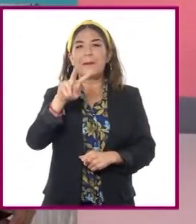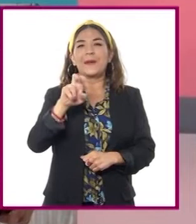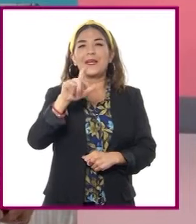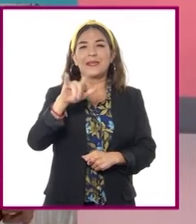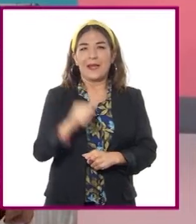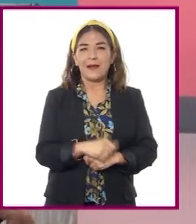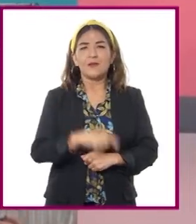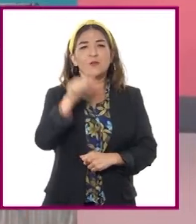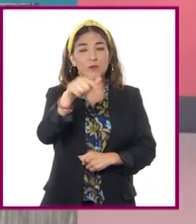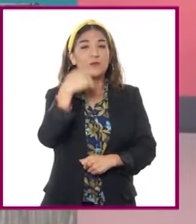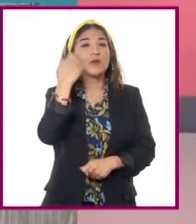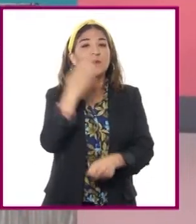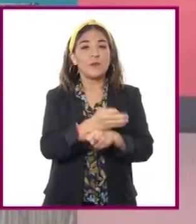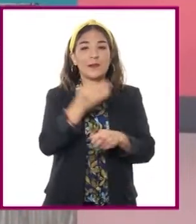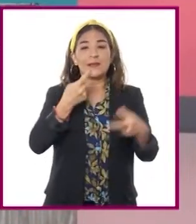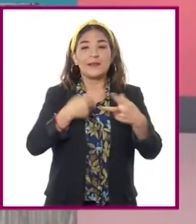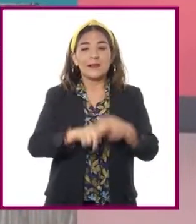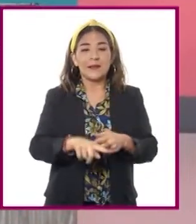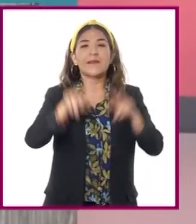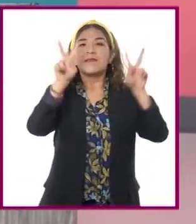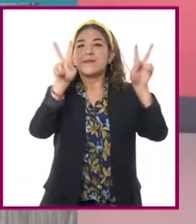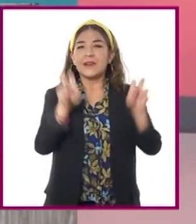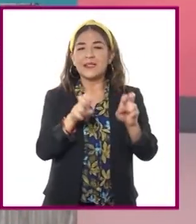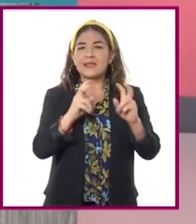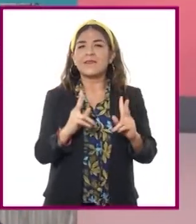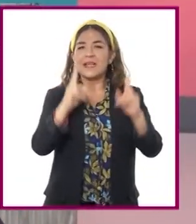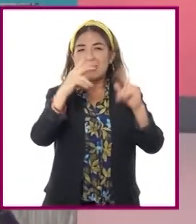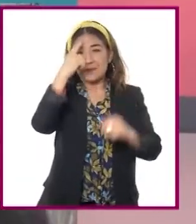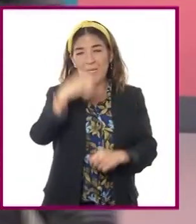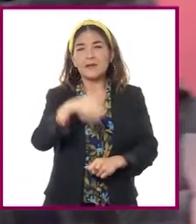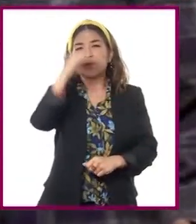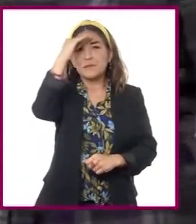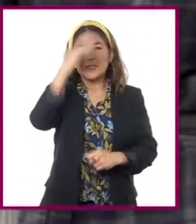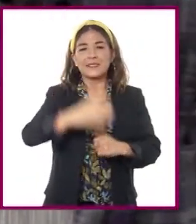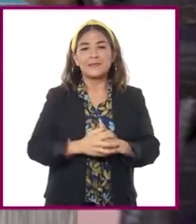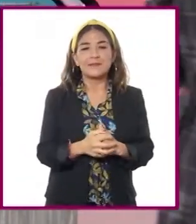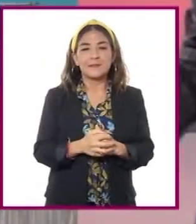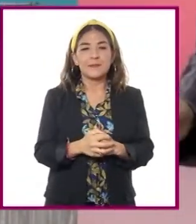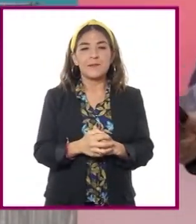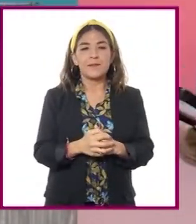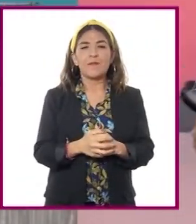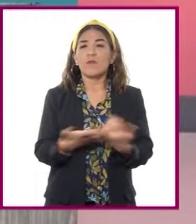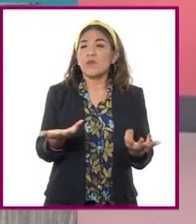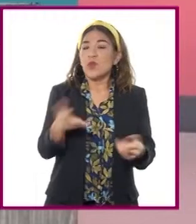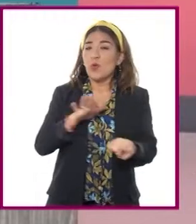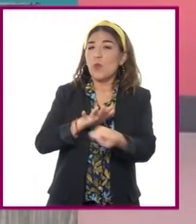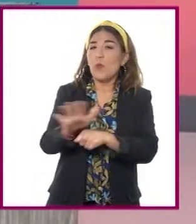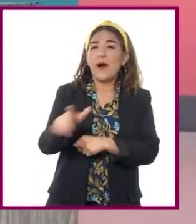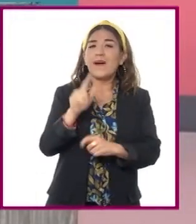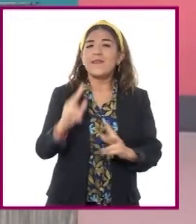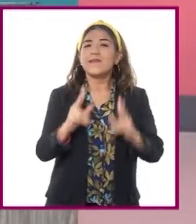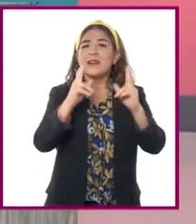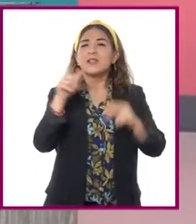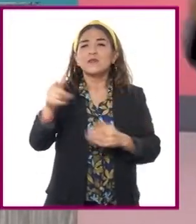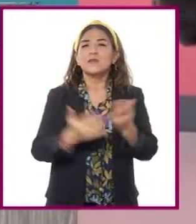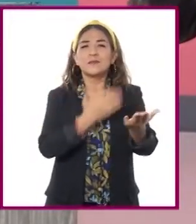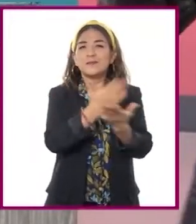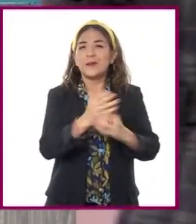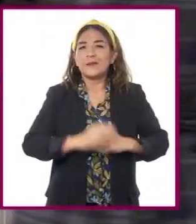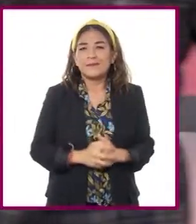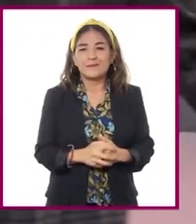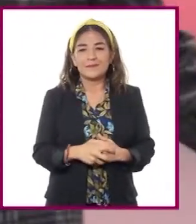¿Les parece que iniciemos con una frase para reflexionar? ¿Qué frase propone maestra Alma?